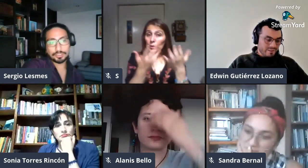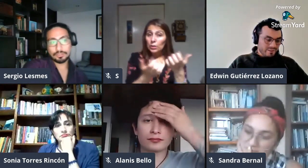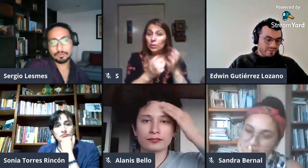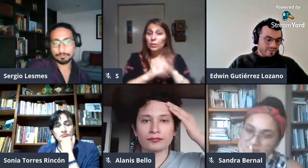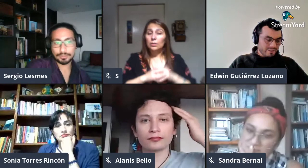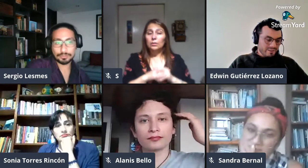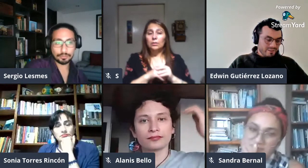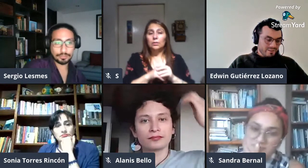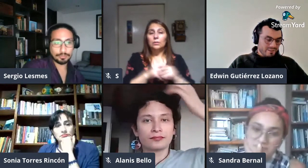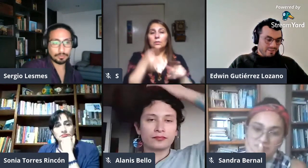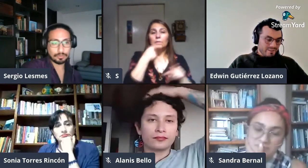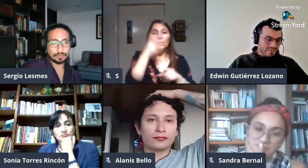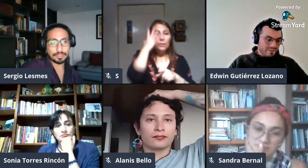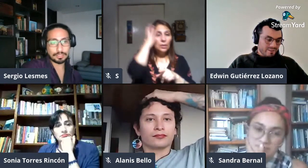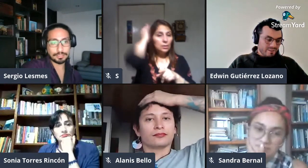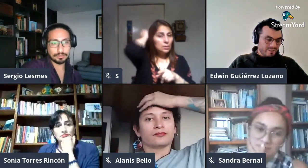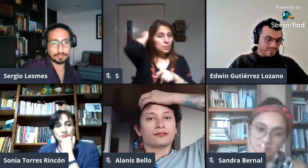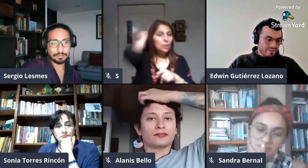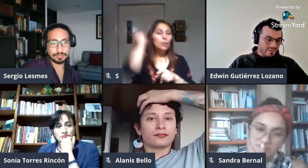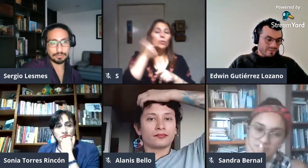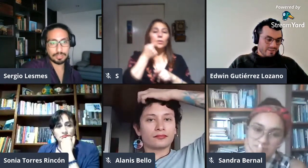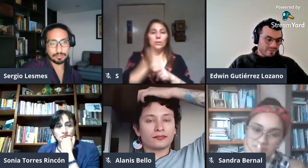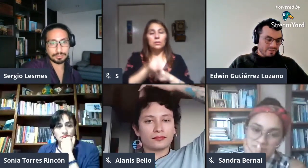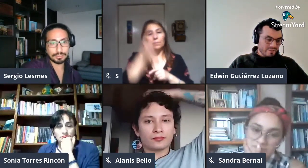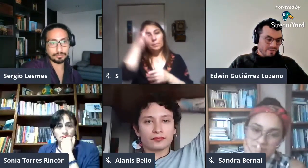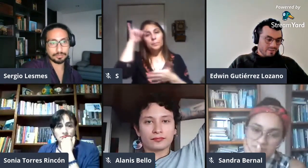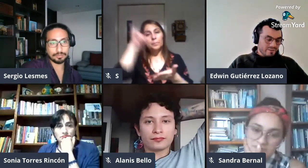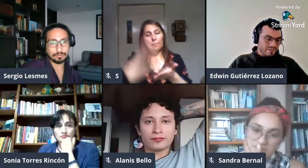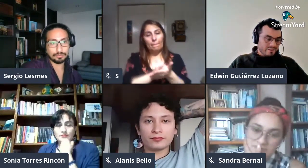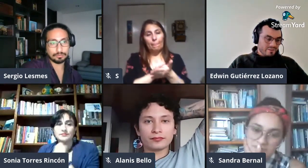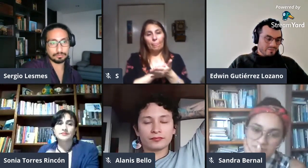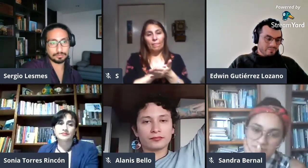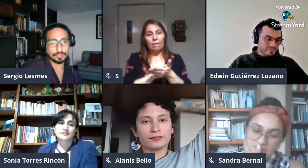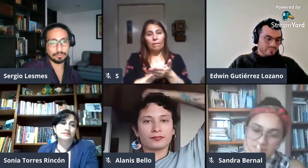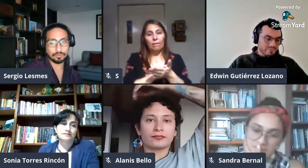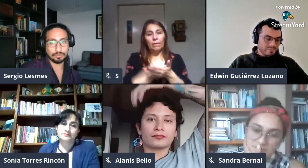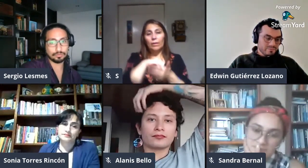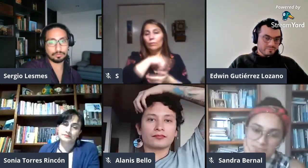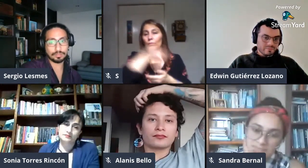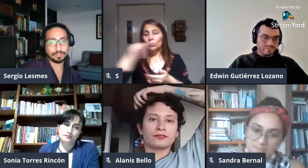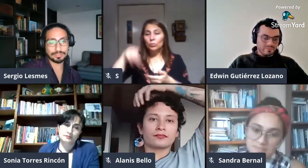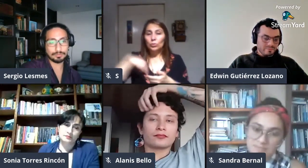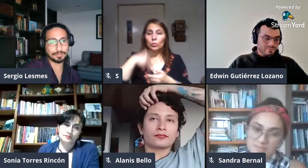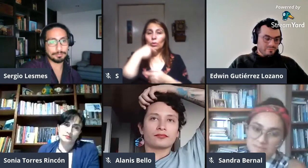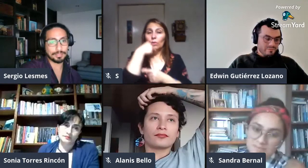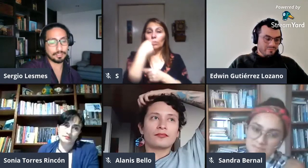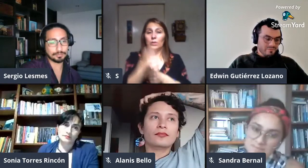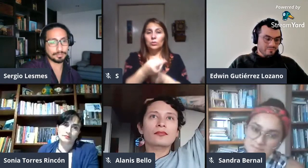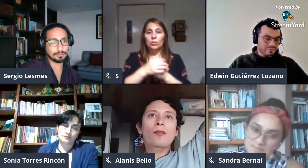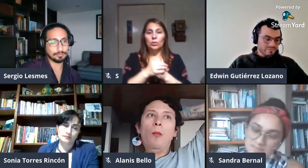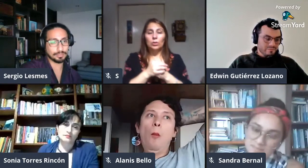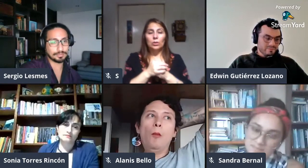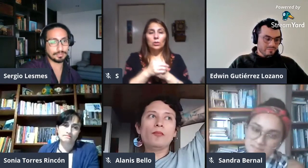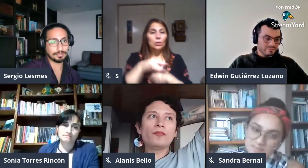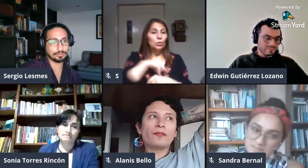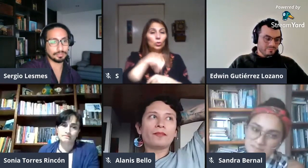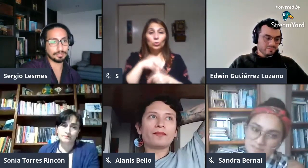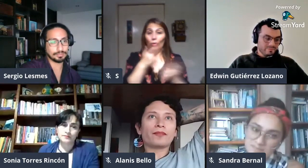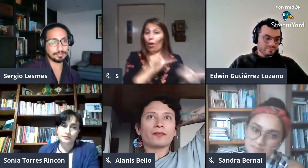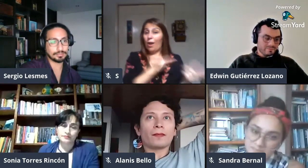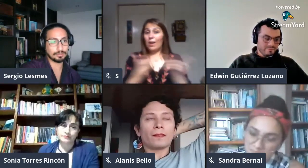Pues yo creo que no, pues yo creo que un poco a raíz de lo que hemos hablado está claro que no estamos preparados para asumir